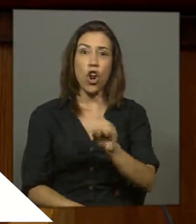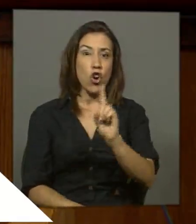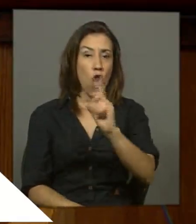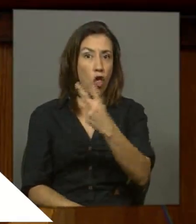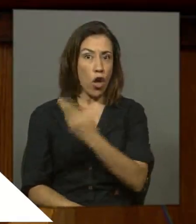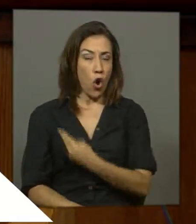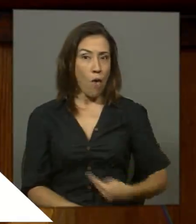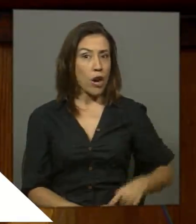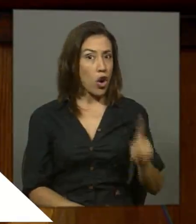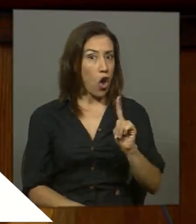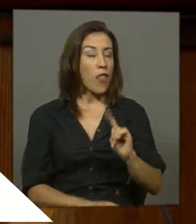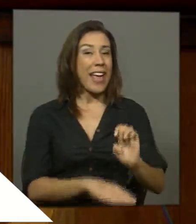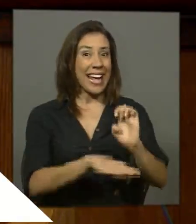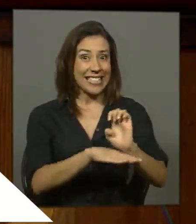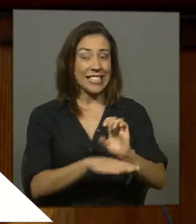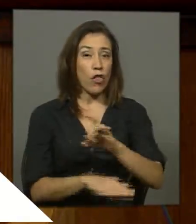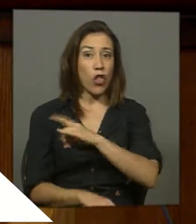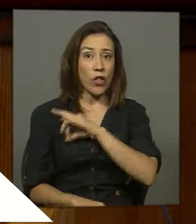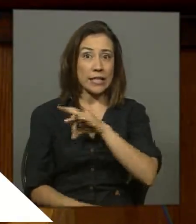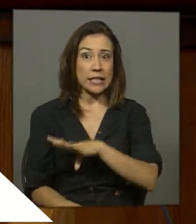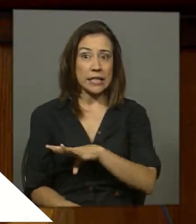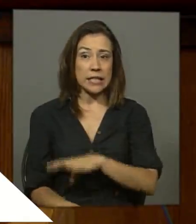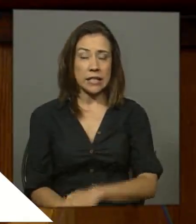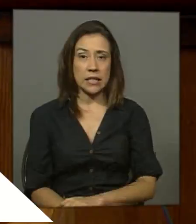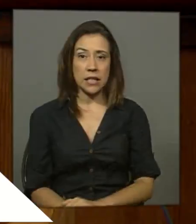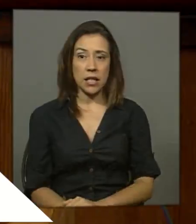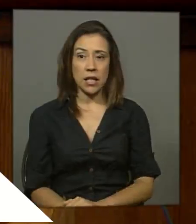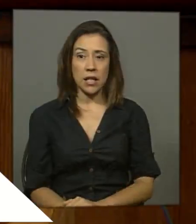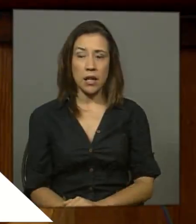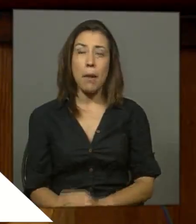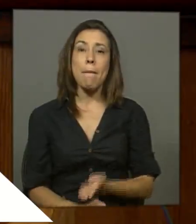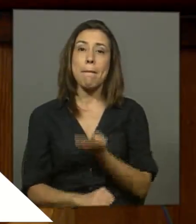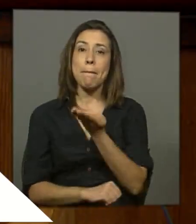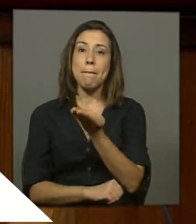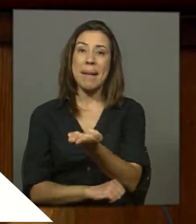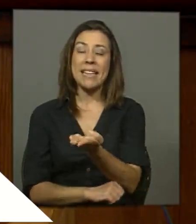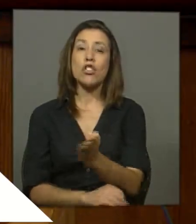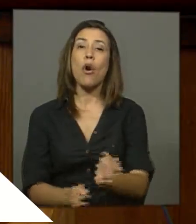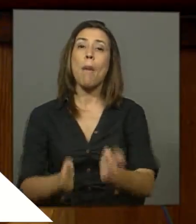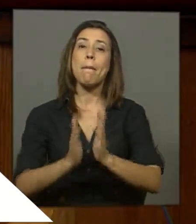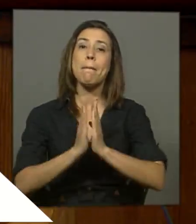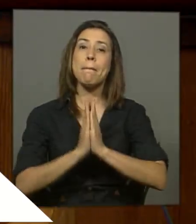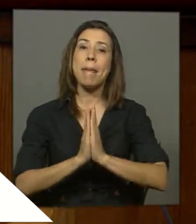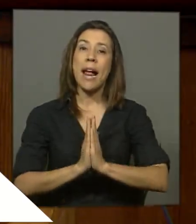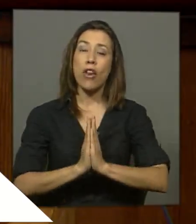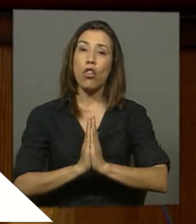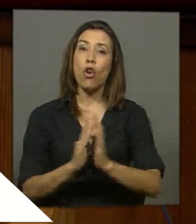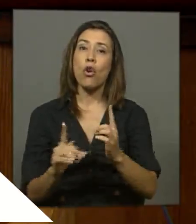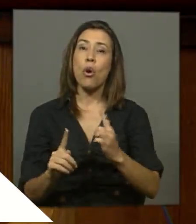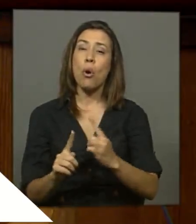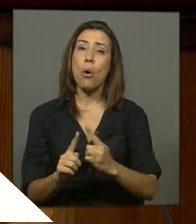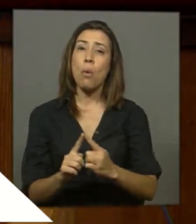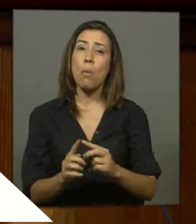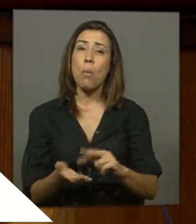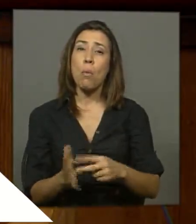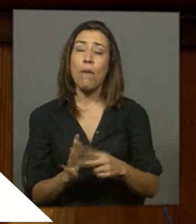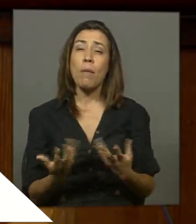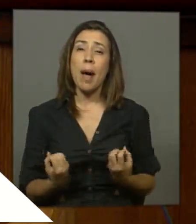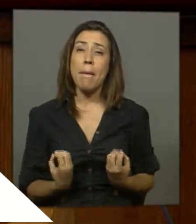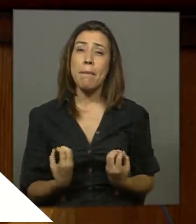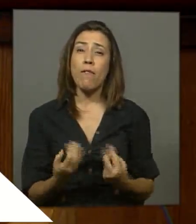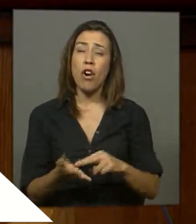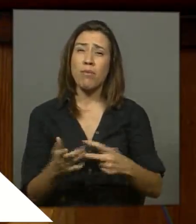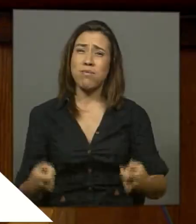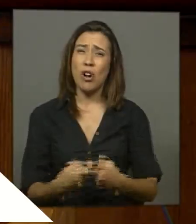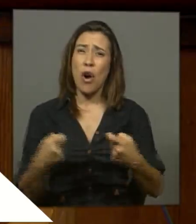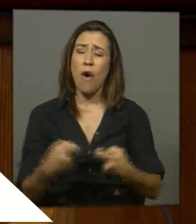gobierno del Estado de chile una petición de perdón por las consecuencias que ha provocado este